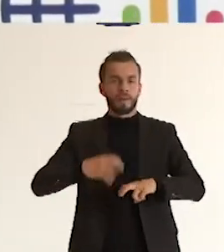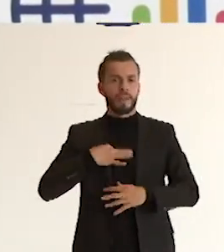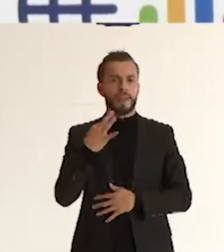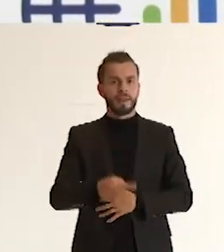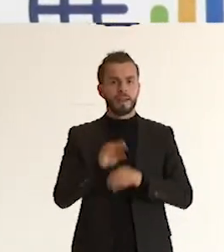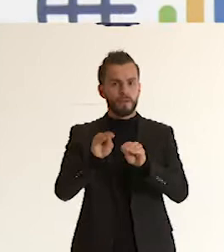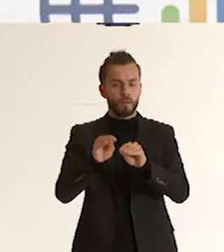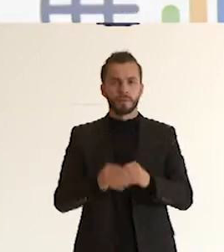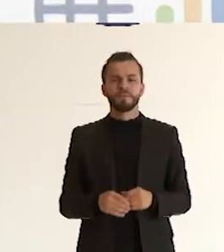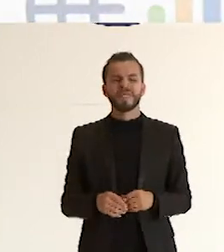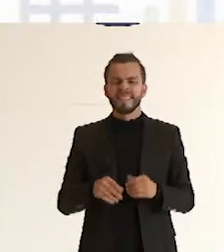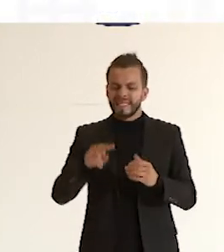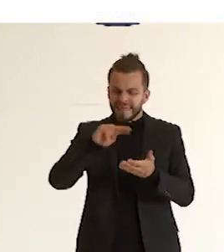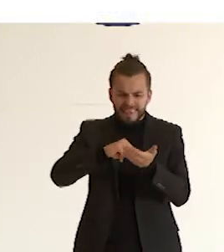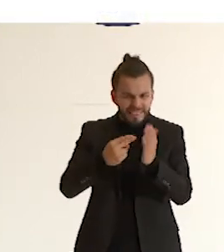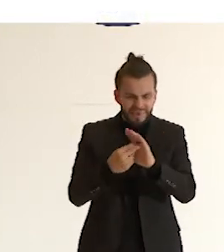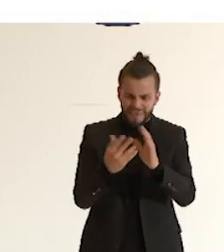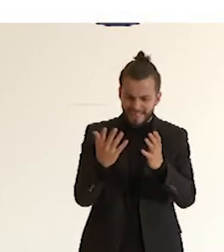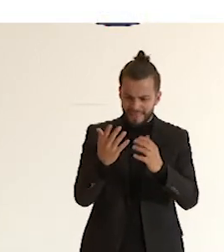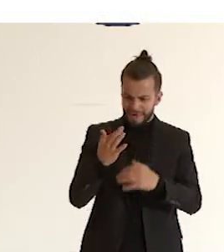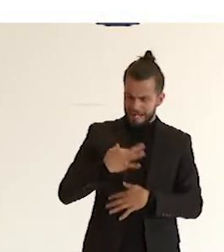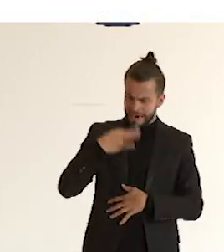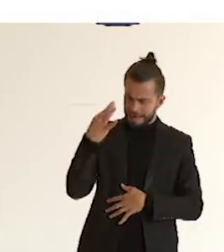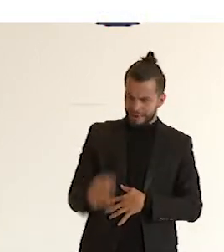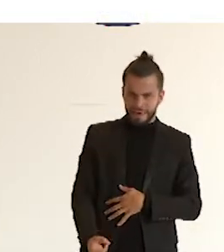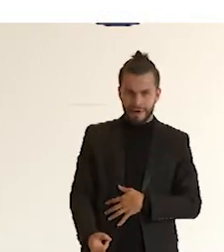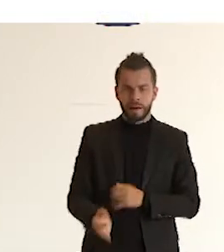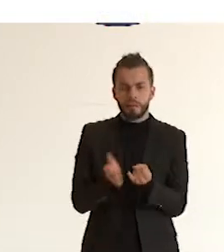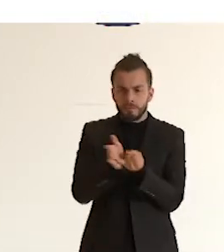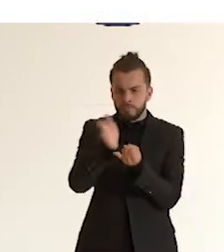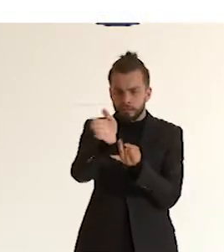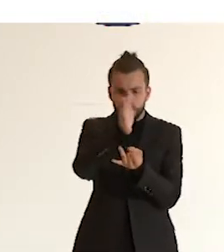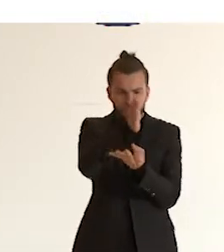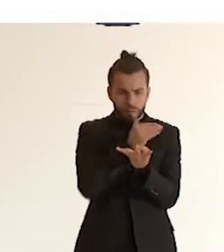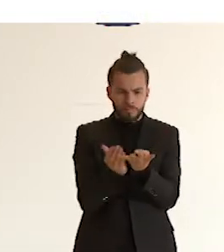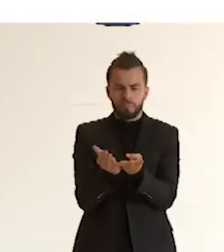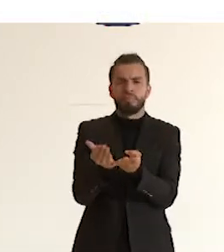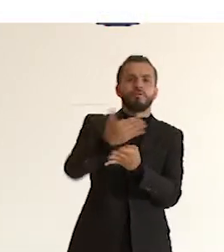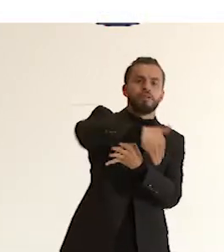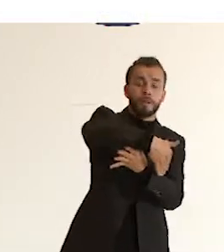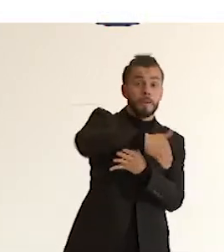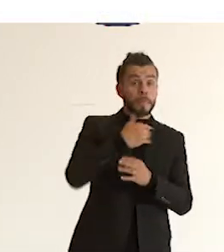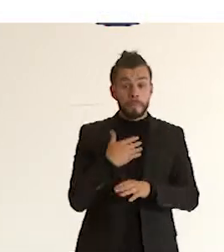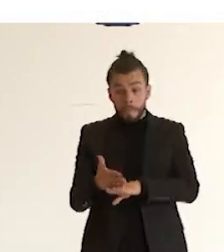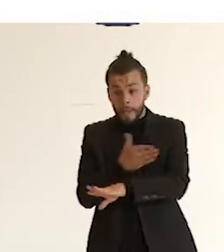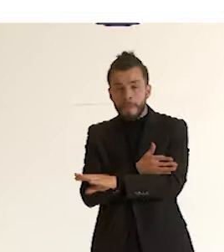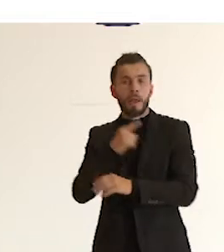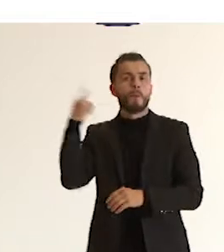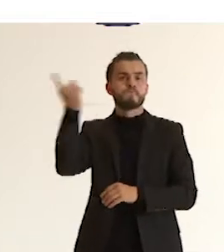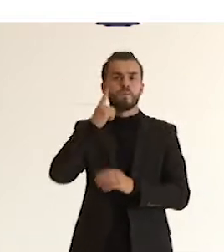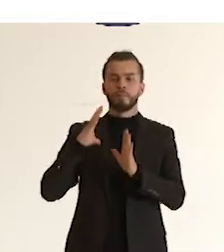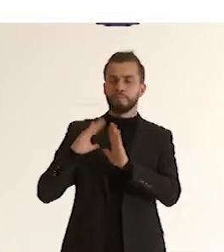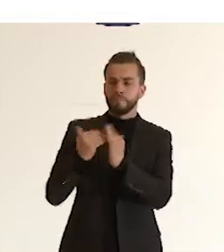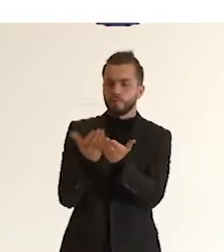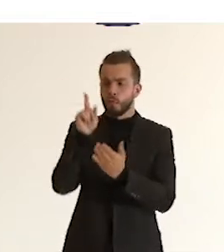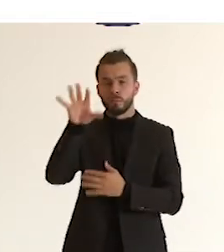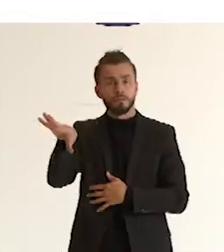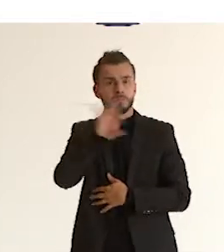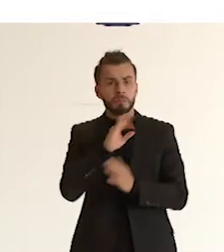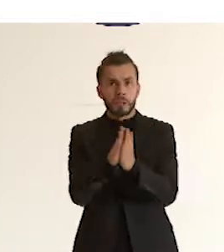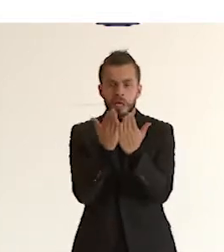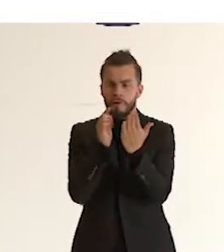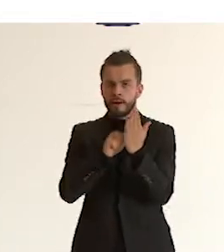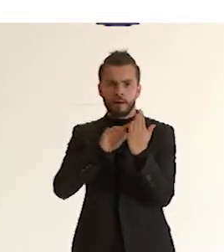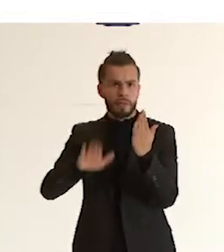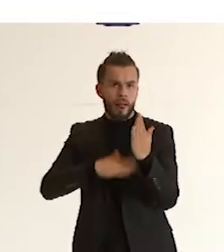transversalidad de la ética esto es interesante porque esto no está muy bien conceptualizado en la literatura y creo que es algo que hemos podido lograr en estos